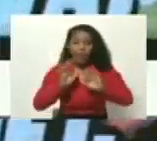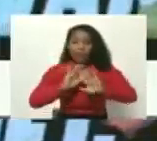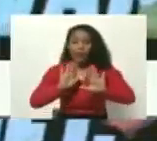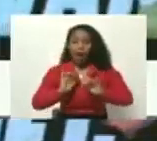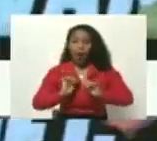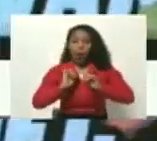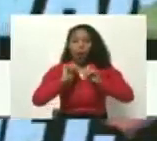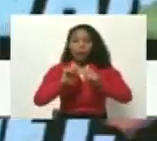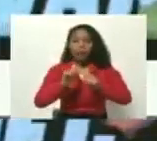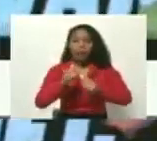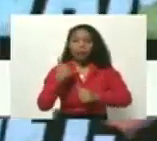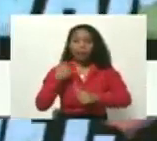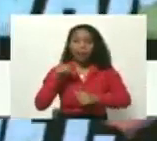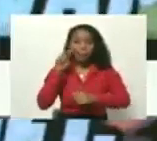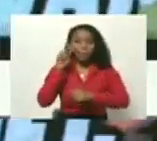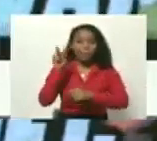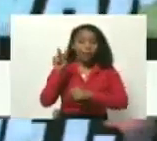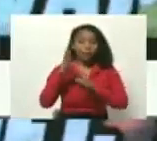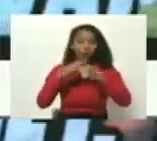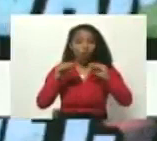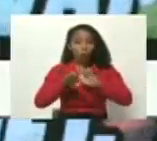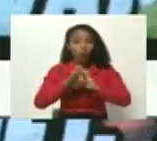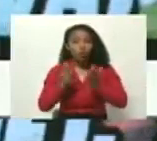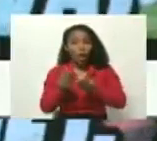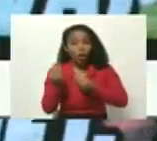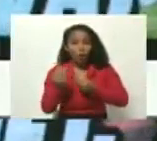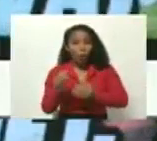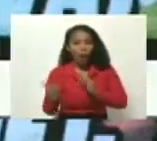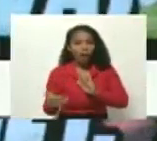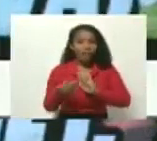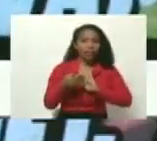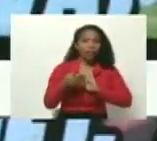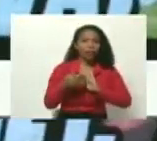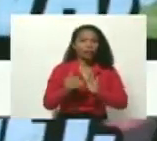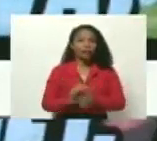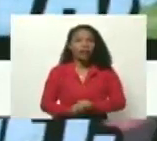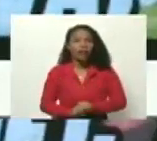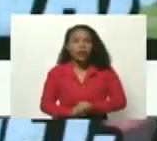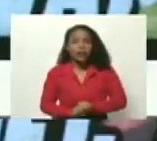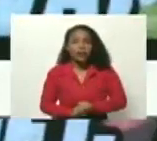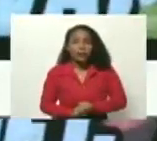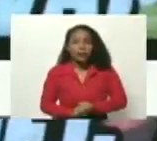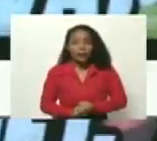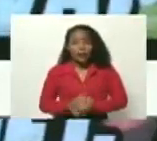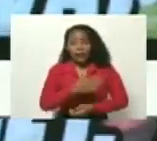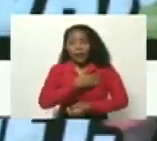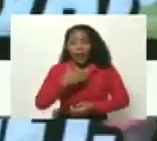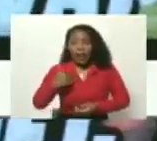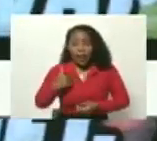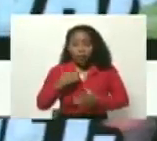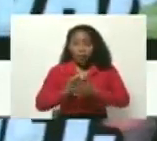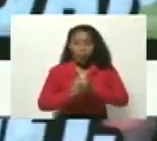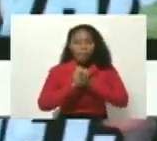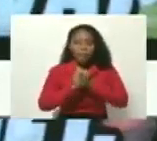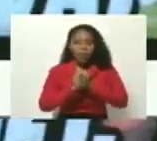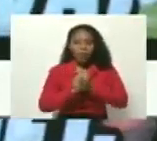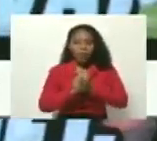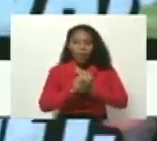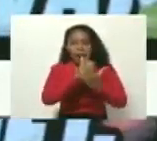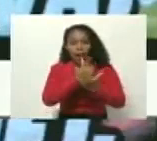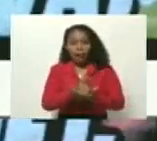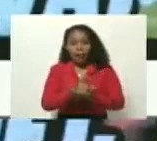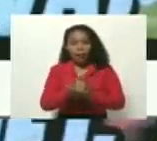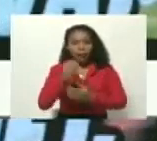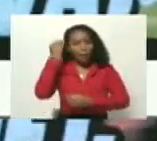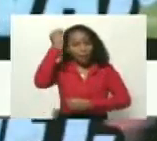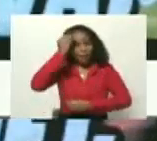comienzan a tener señal en todo el mundo? Así que, queridos compañeros de armas, analicemos este hecho